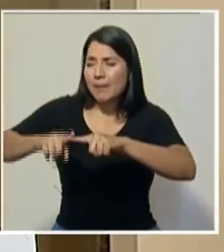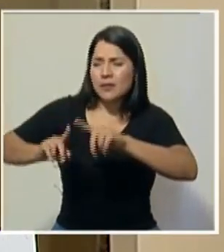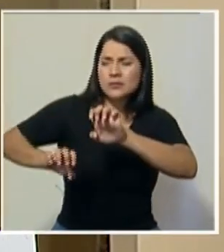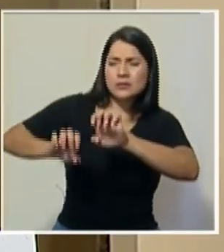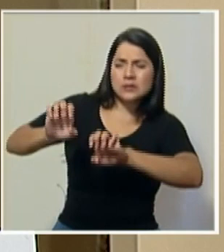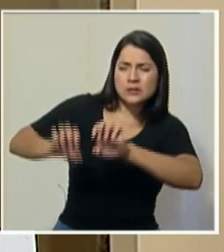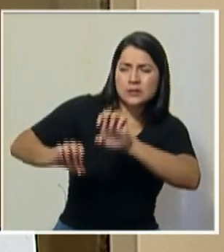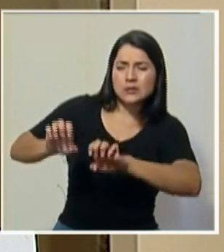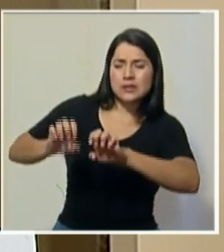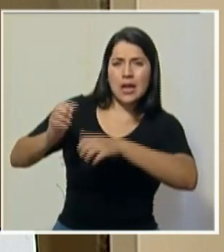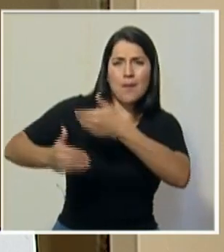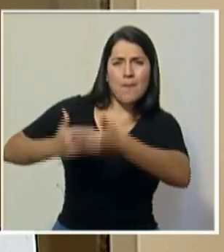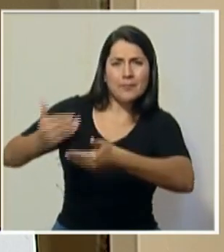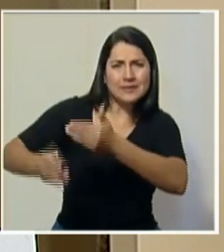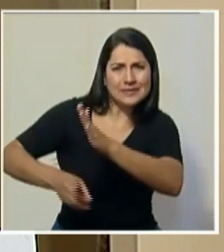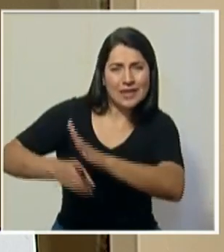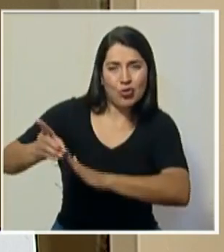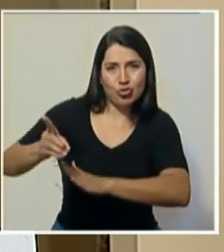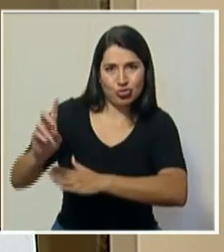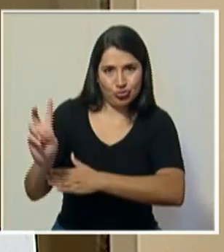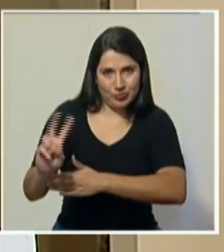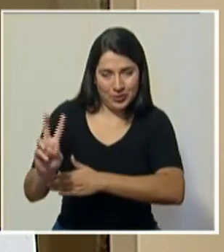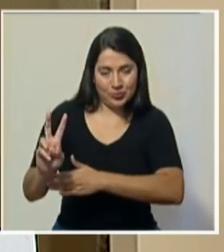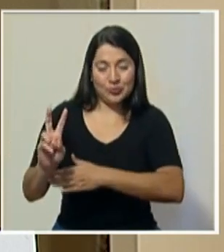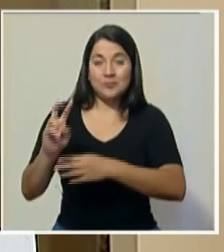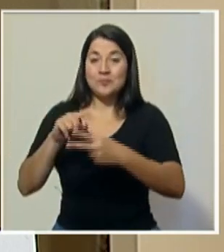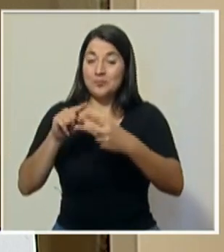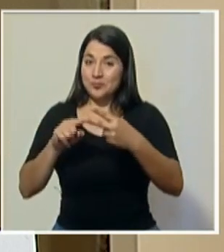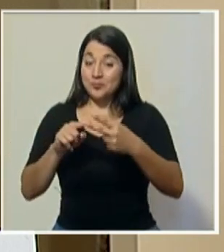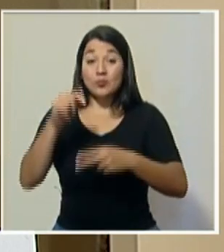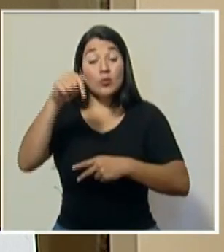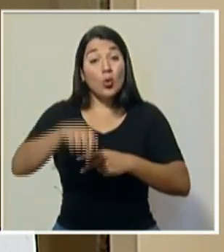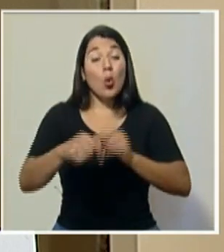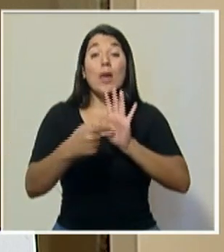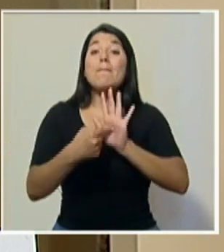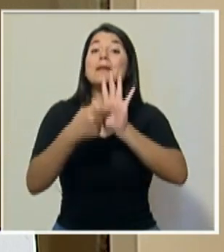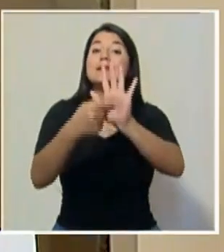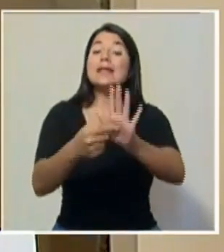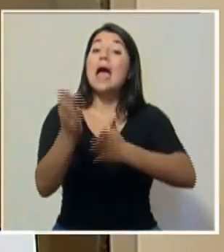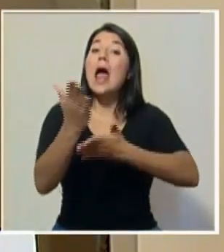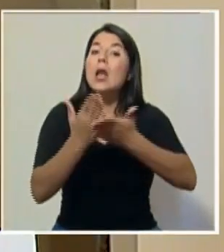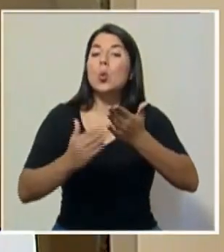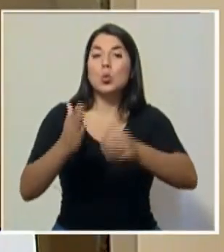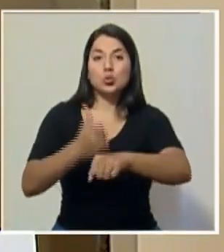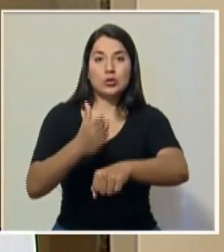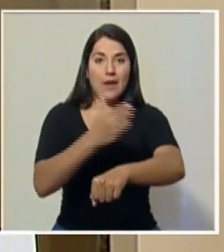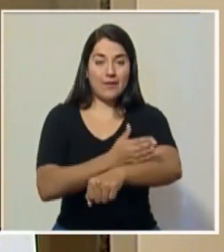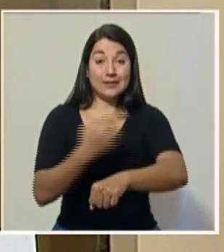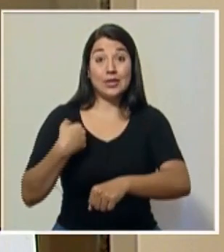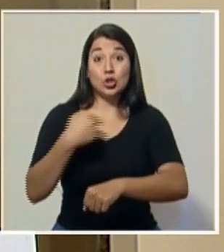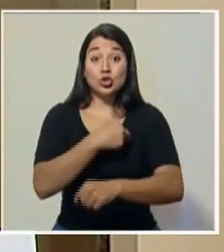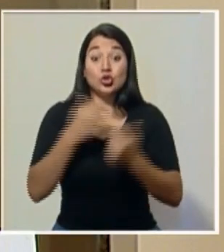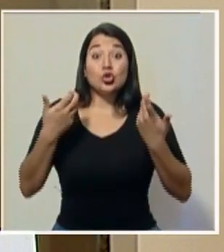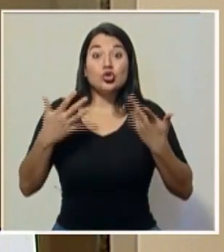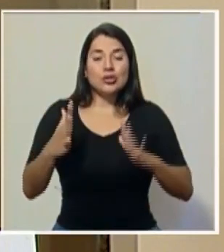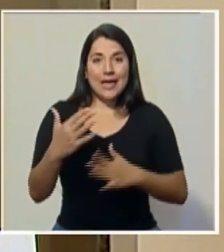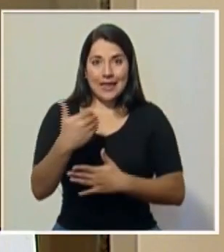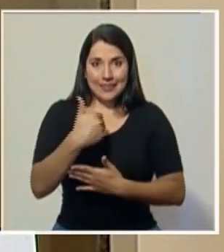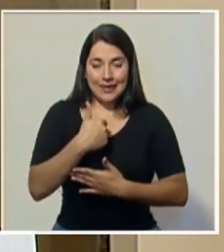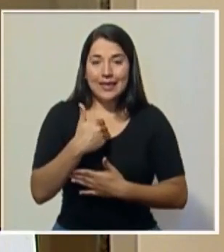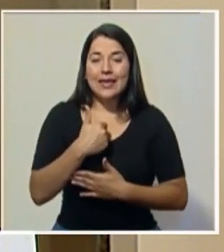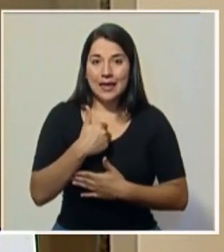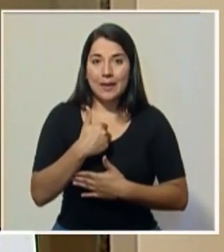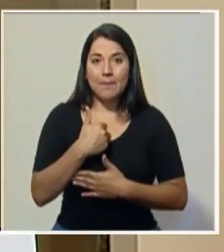la pandemia lo permitan. Hoy vamos a presentar algunos avances que tenemos de cara a esa